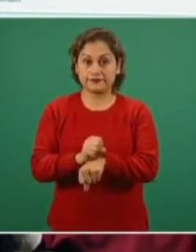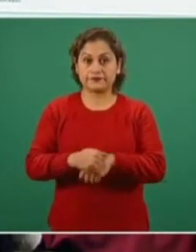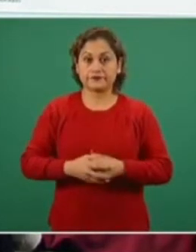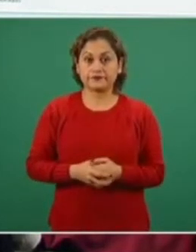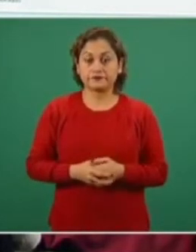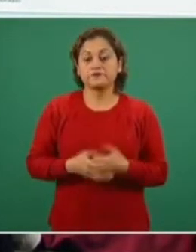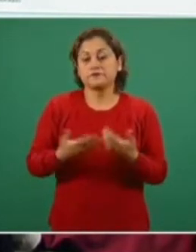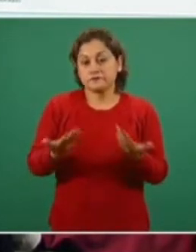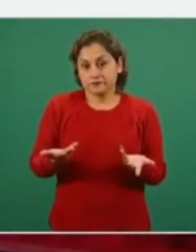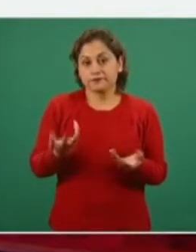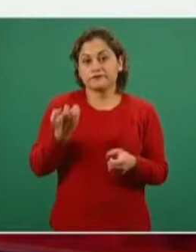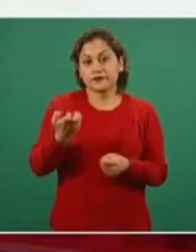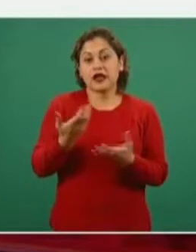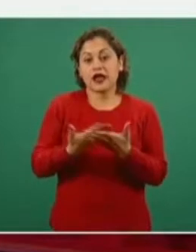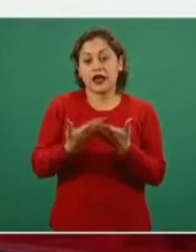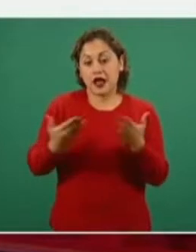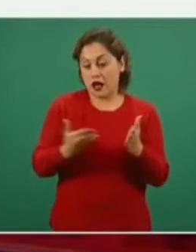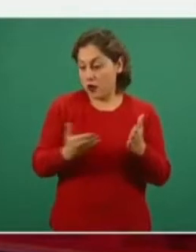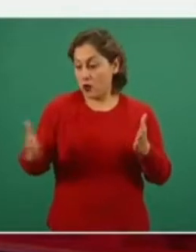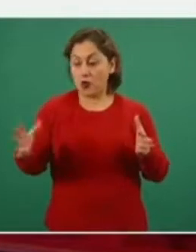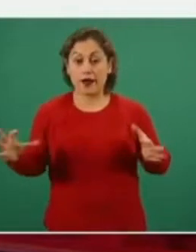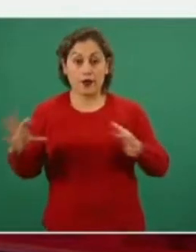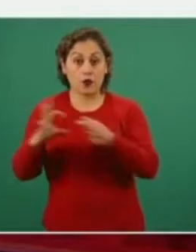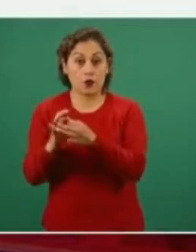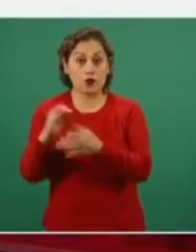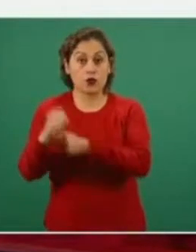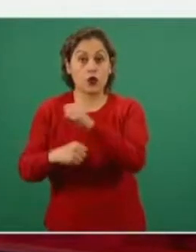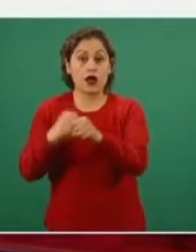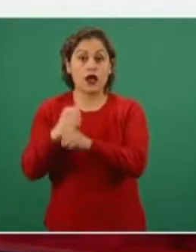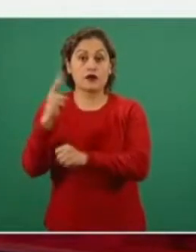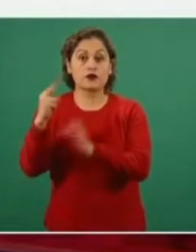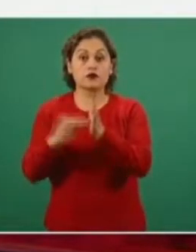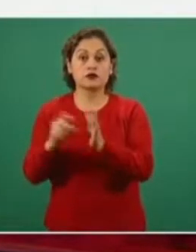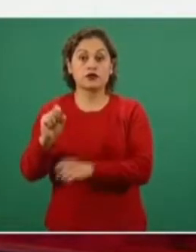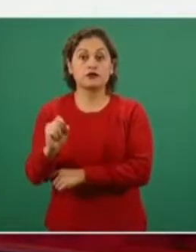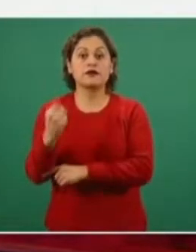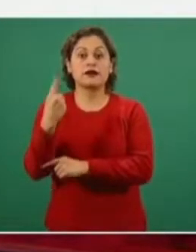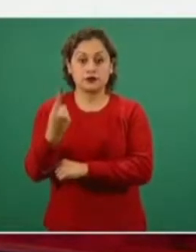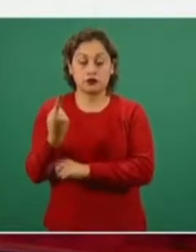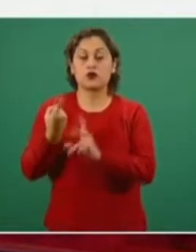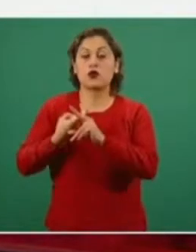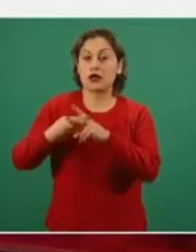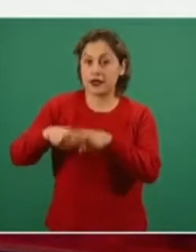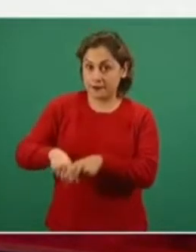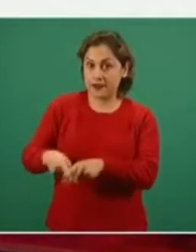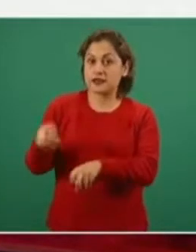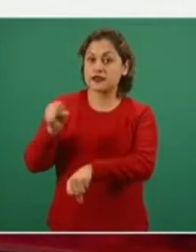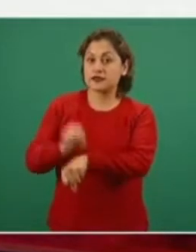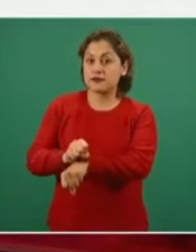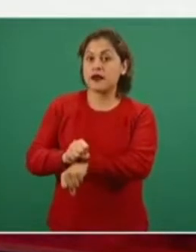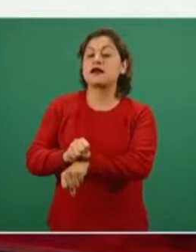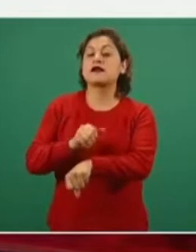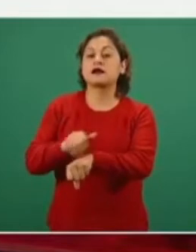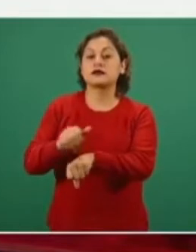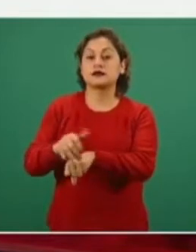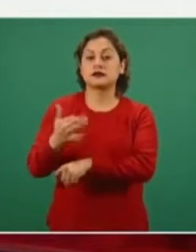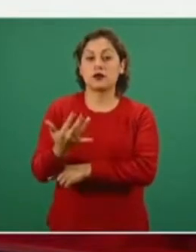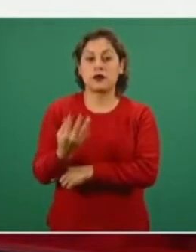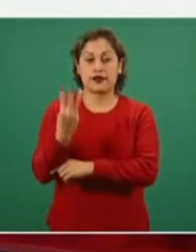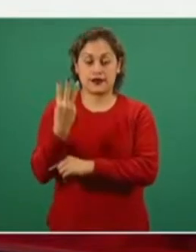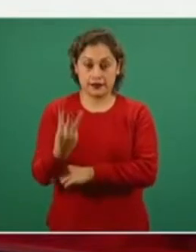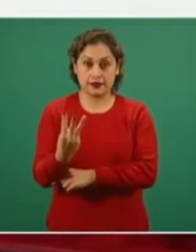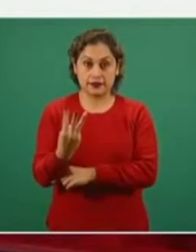el 2020 y 2021, y esa es la semana epidemiológica 53. Desde el domingo pasado, desde